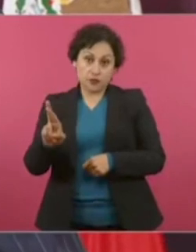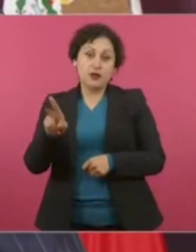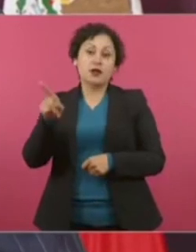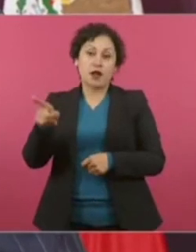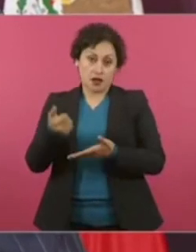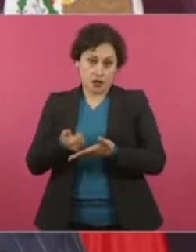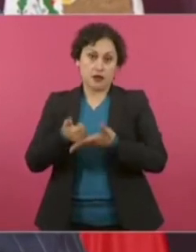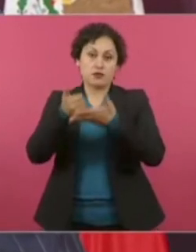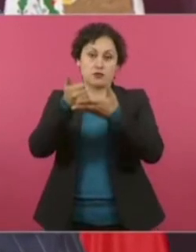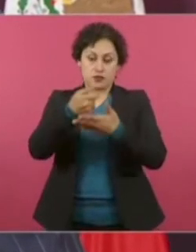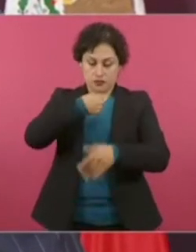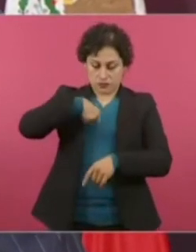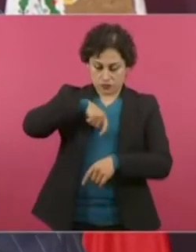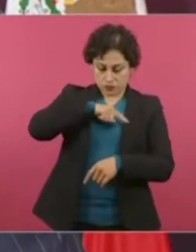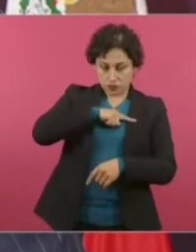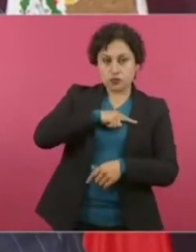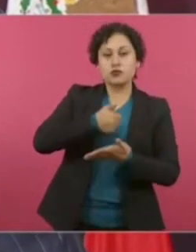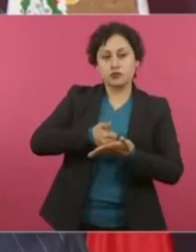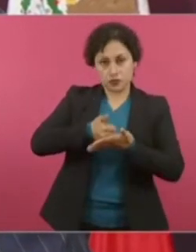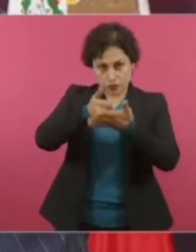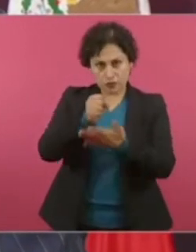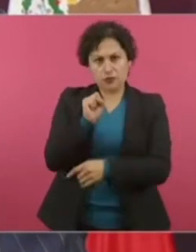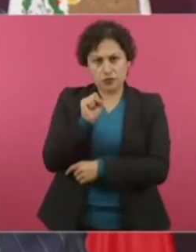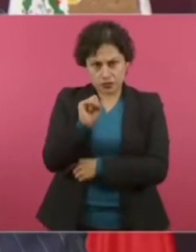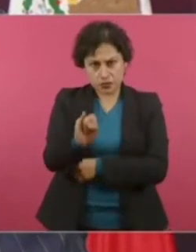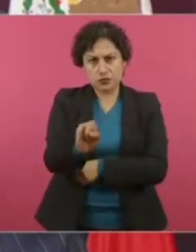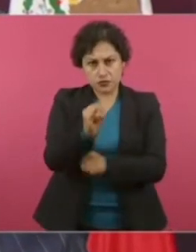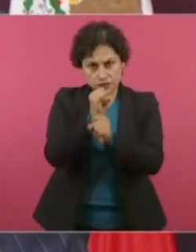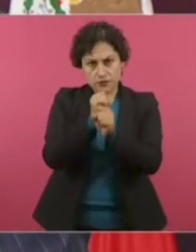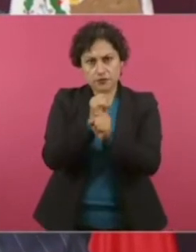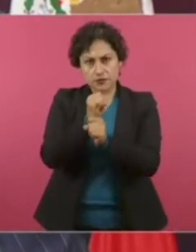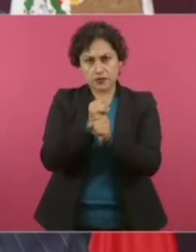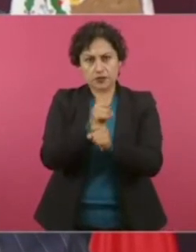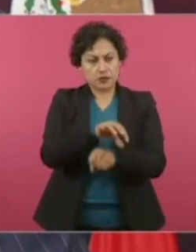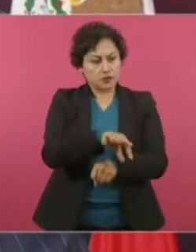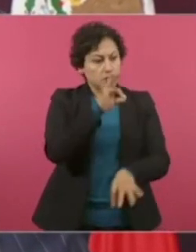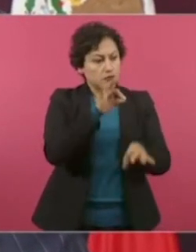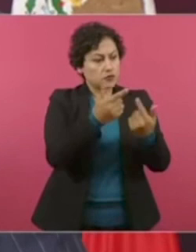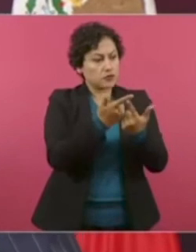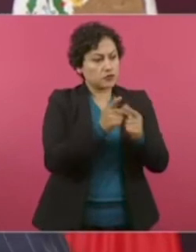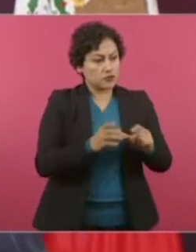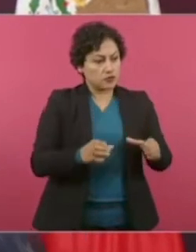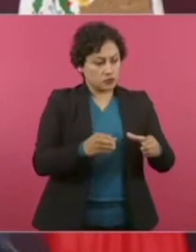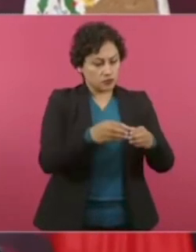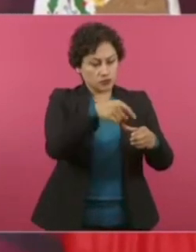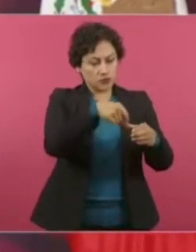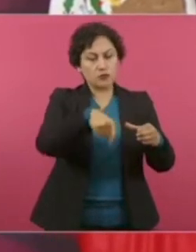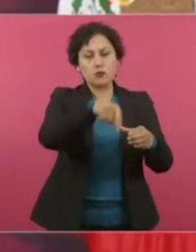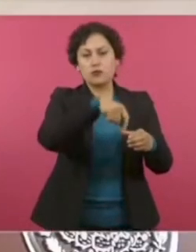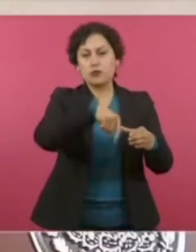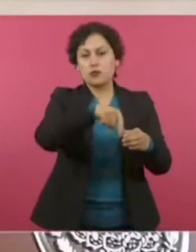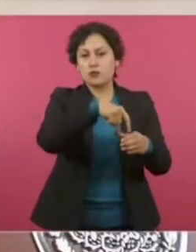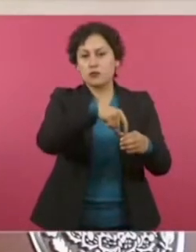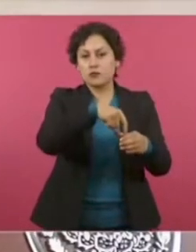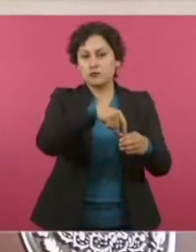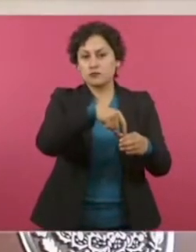nosotros ayudando en la investigación. Hay un grupo de